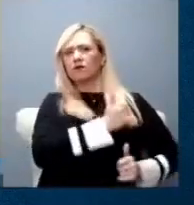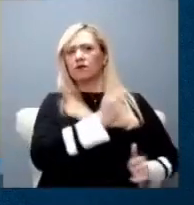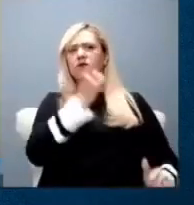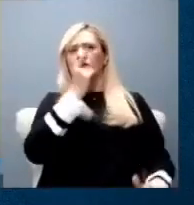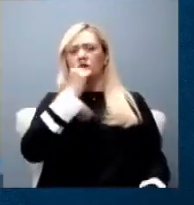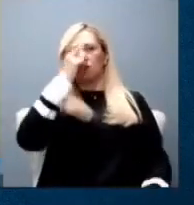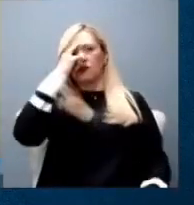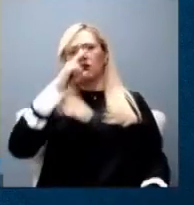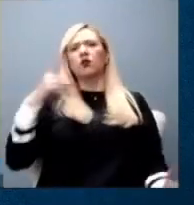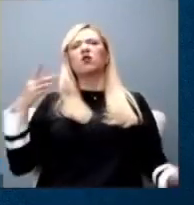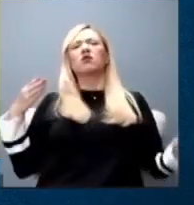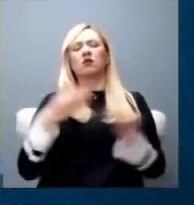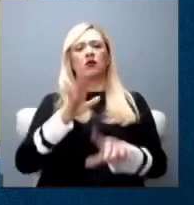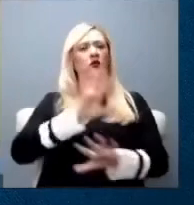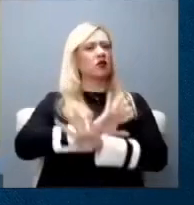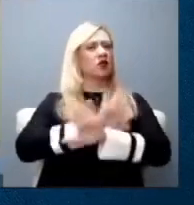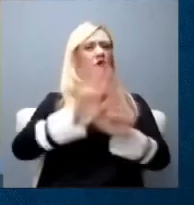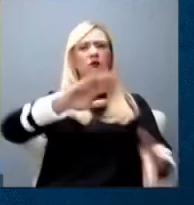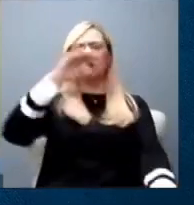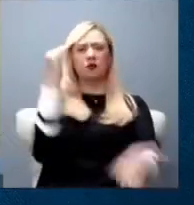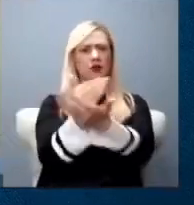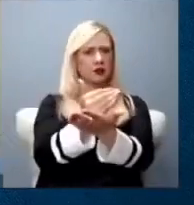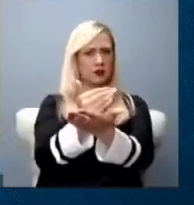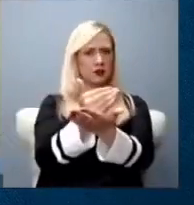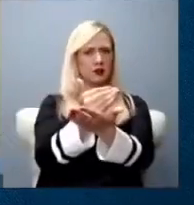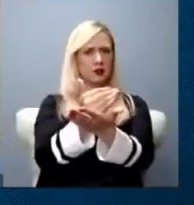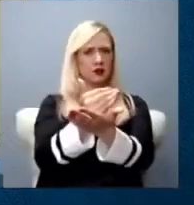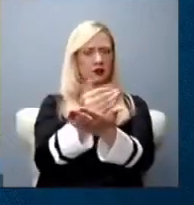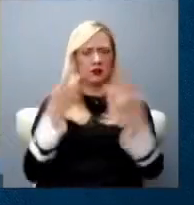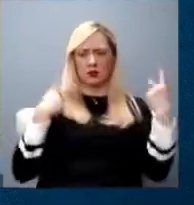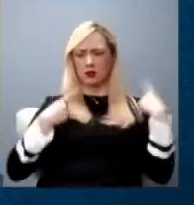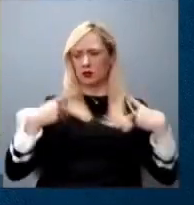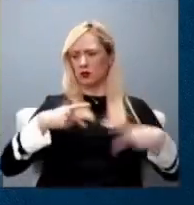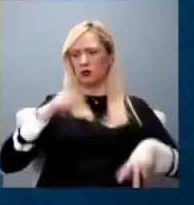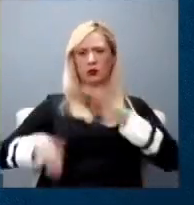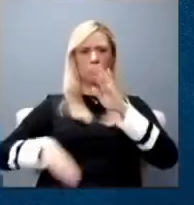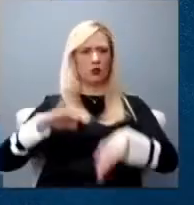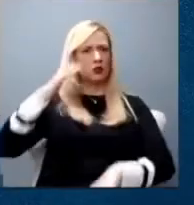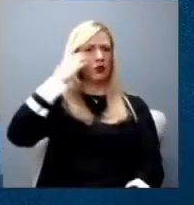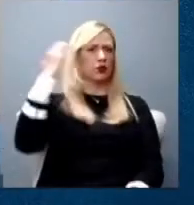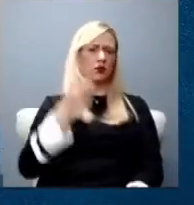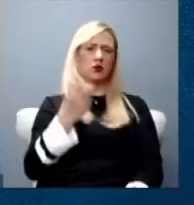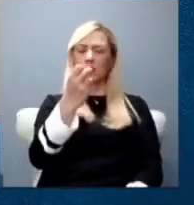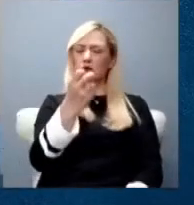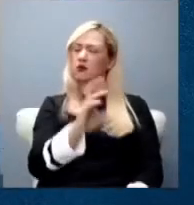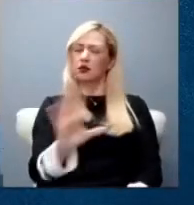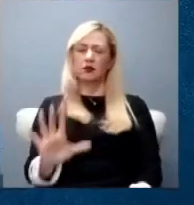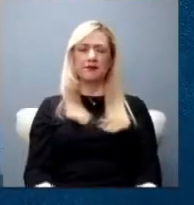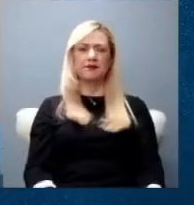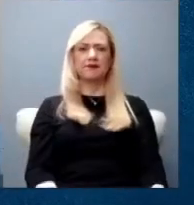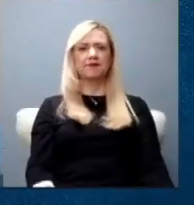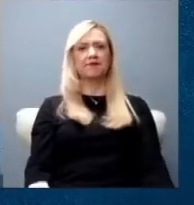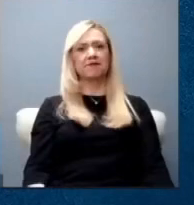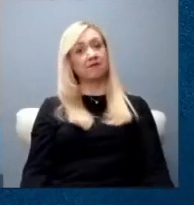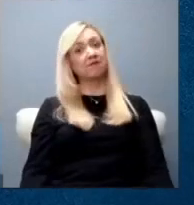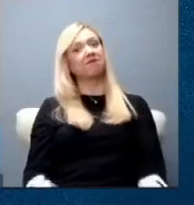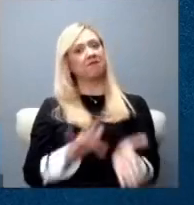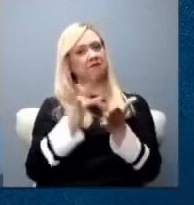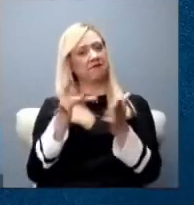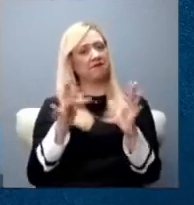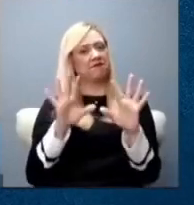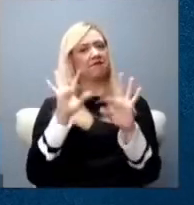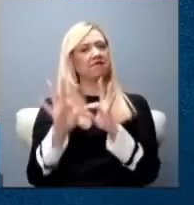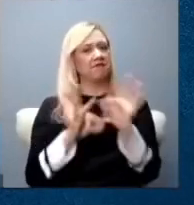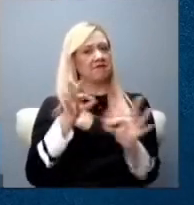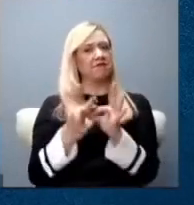de que no se cometan crímenes de lesa humanidad. En términos generales podríamos señalar eso. Muchas gracias, Joaquín, muy completo.